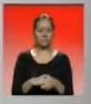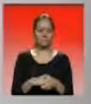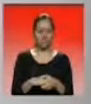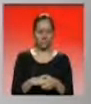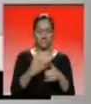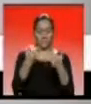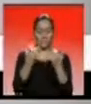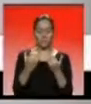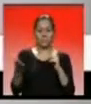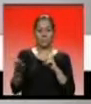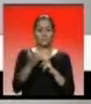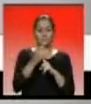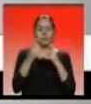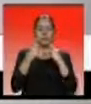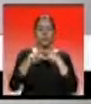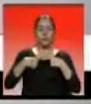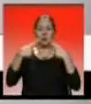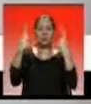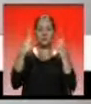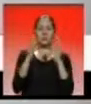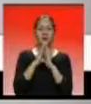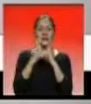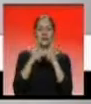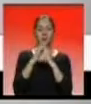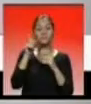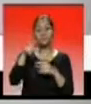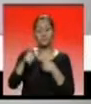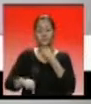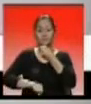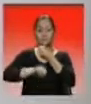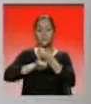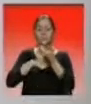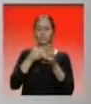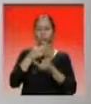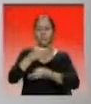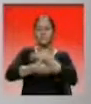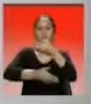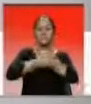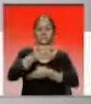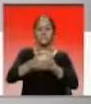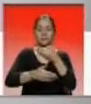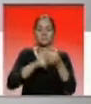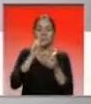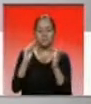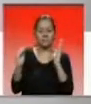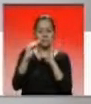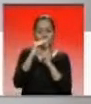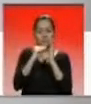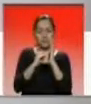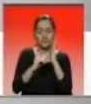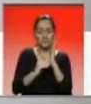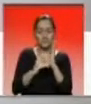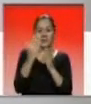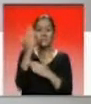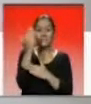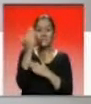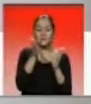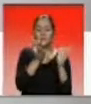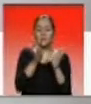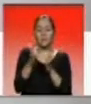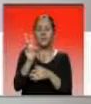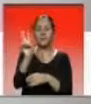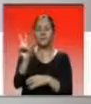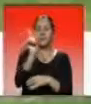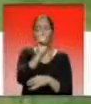este programa es la publicación de este libro. Apoyó a desarrollar y a fortalecer 15 sistemas de agua potable en